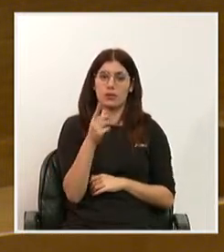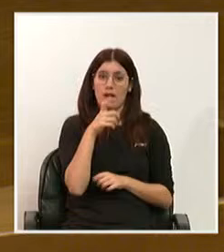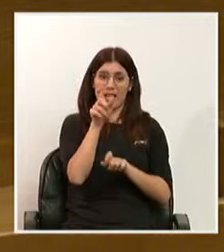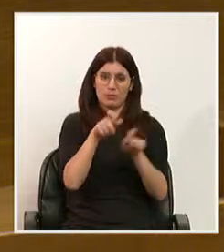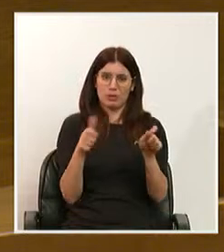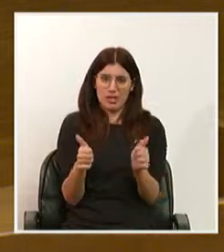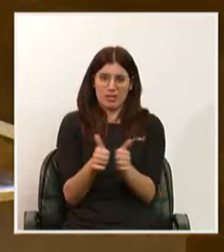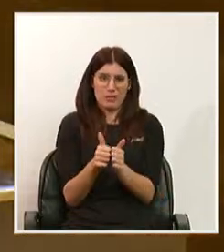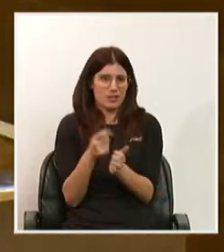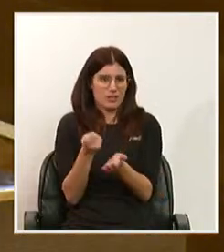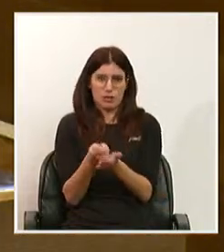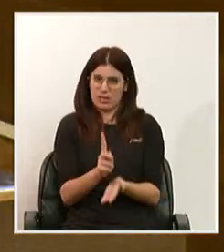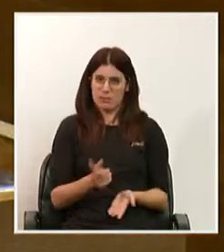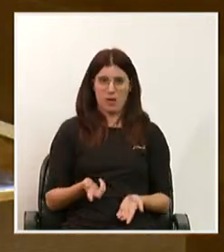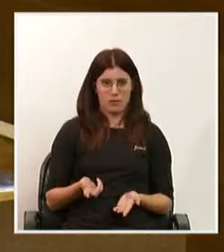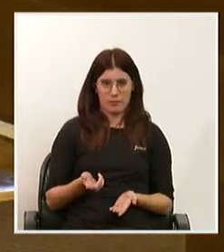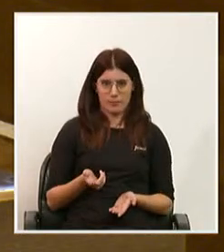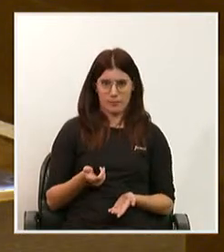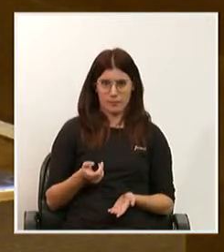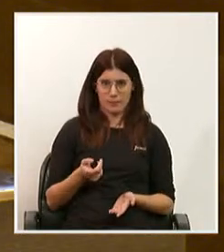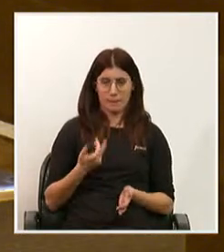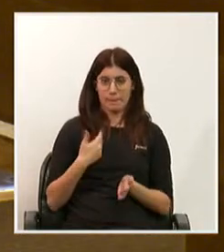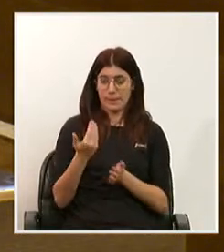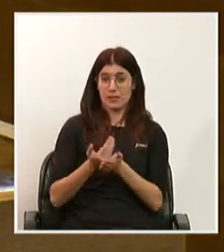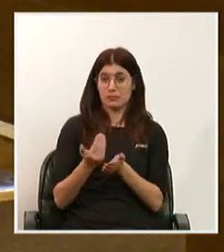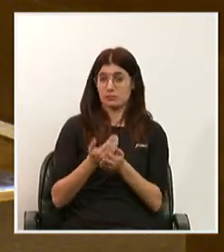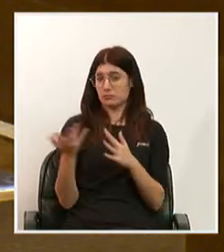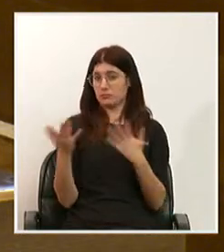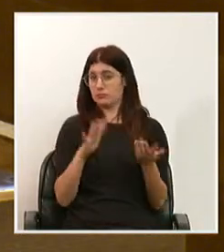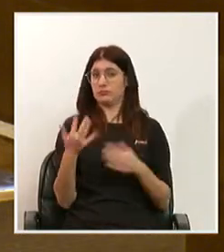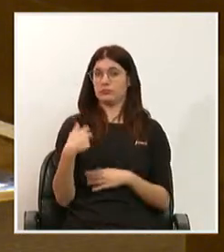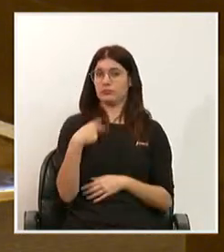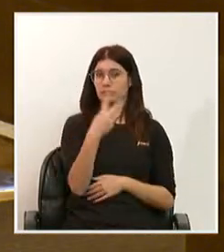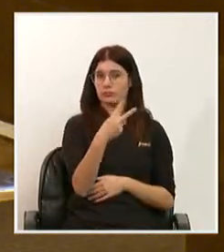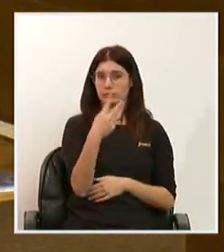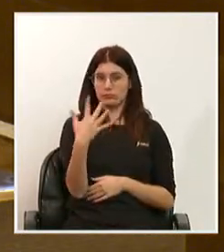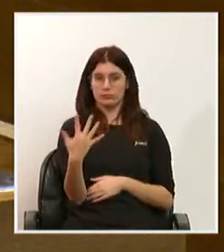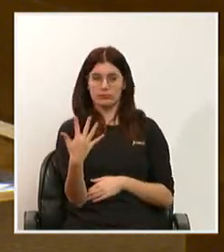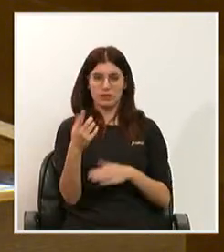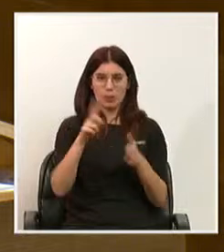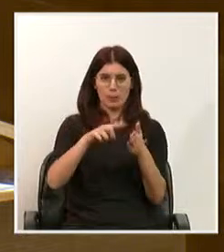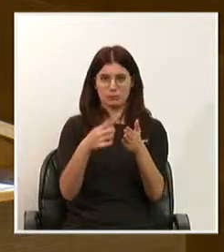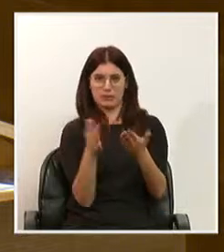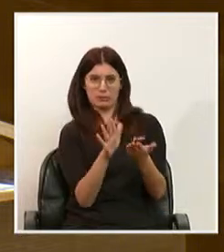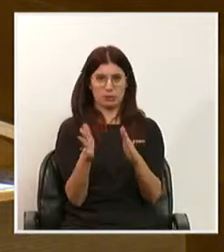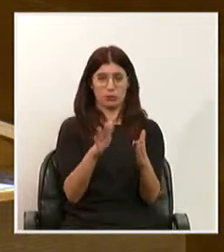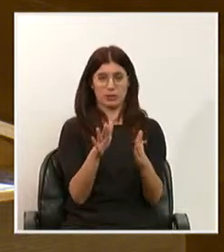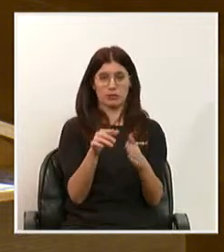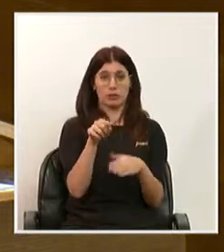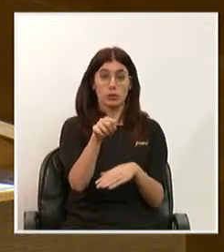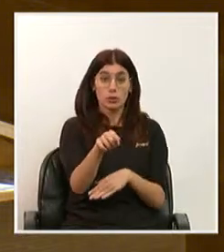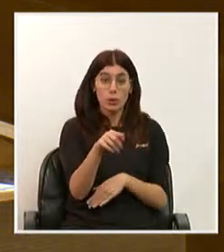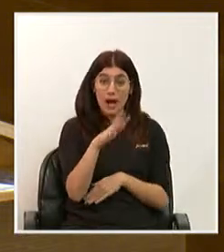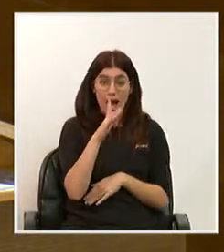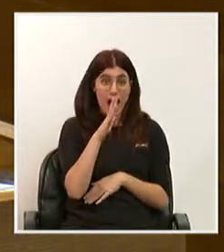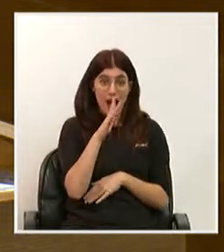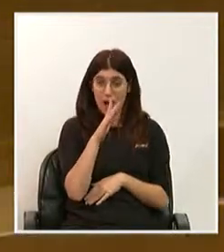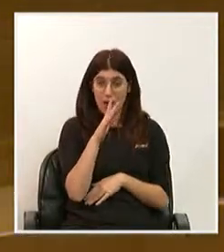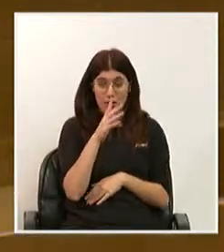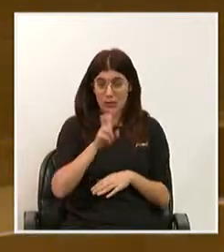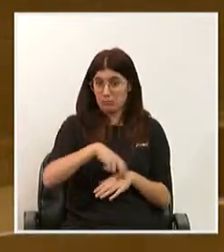depend cu al del 2 de cada mes y v han